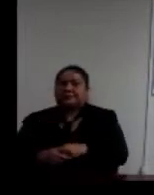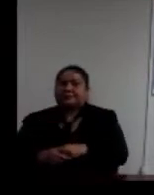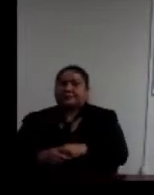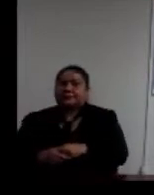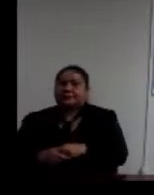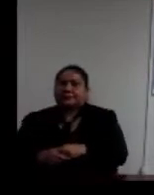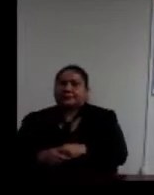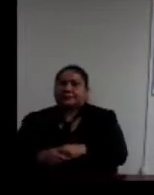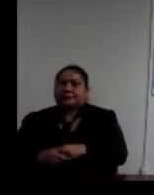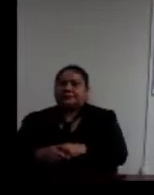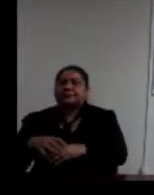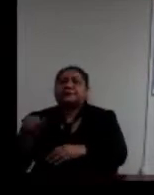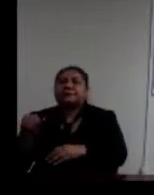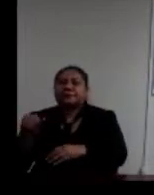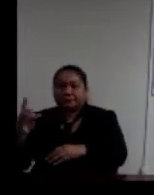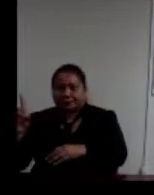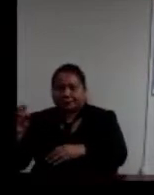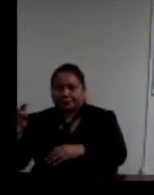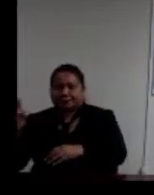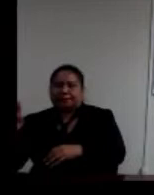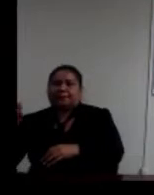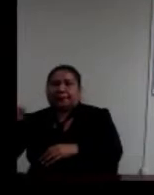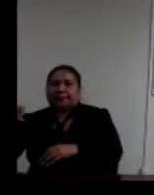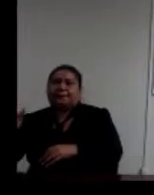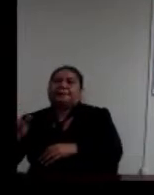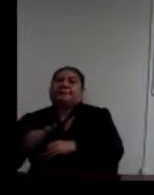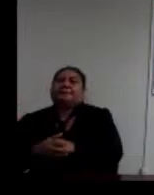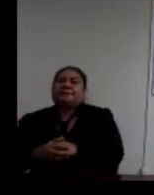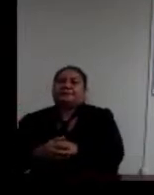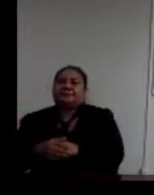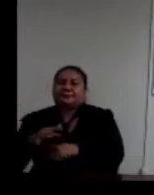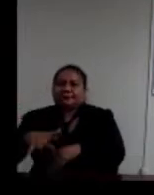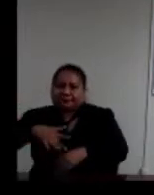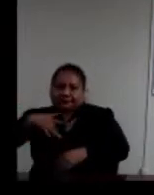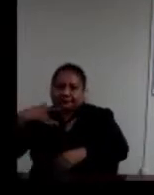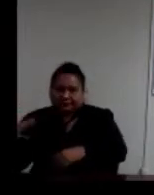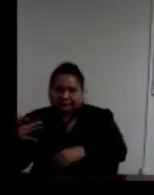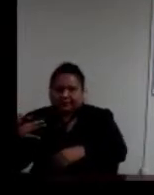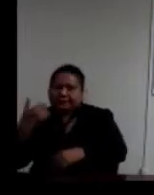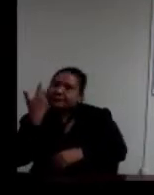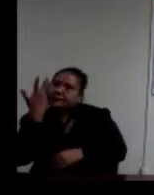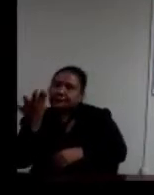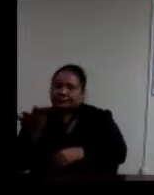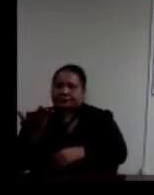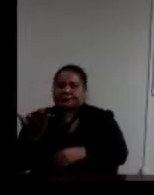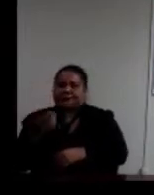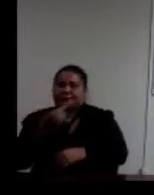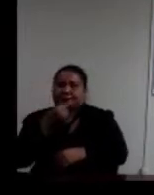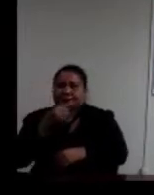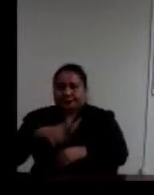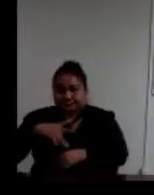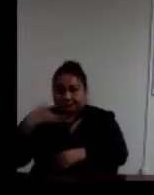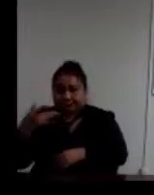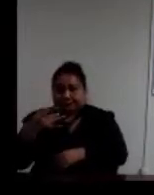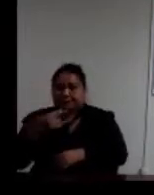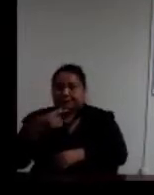cuanto a la dopamina, les explico. Si ustedes quieren sentir qué es lo que siente el niño que tiene TDA,